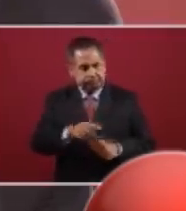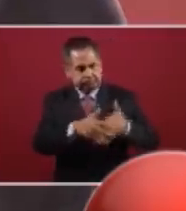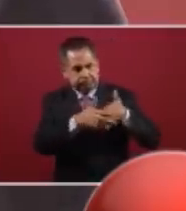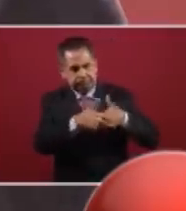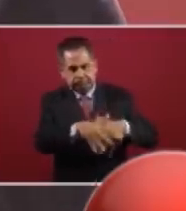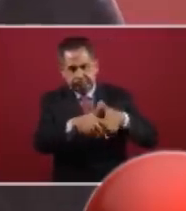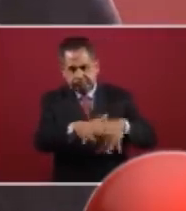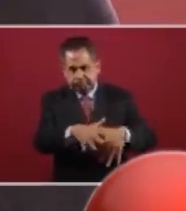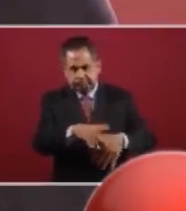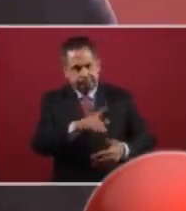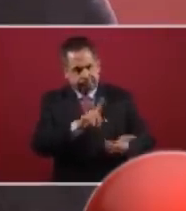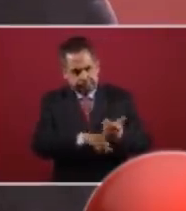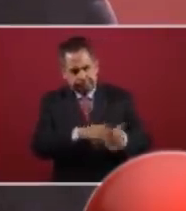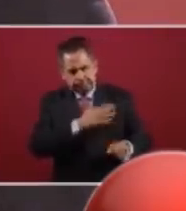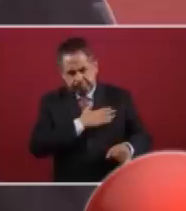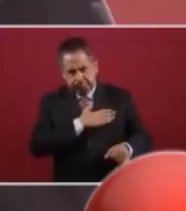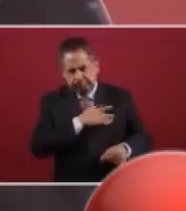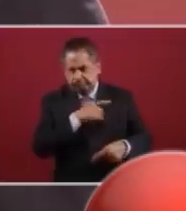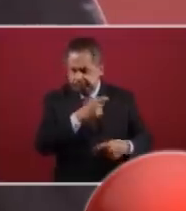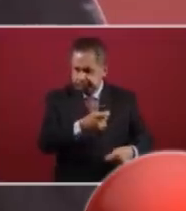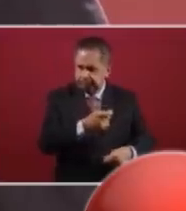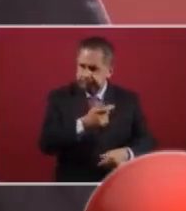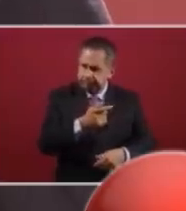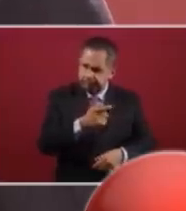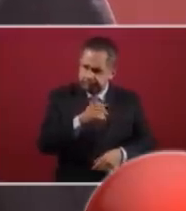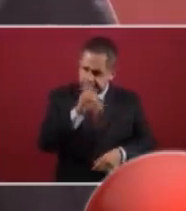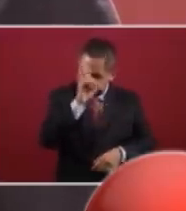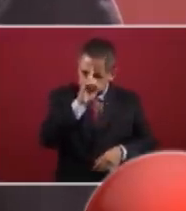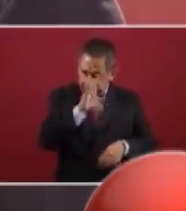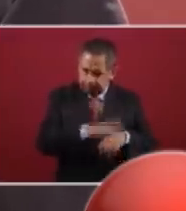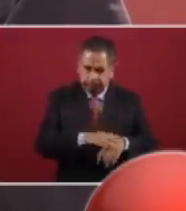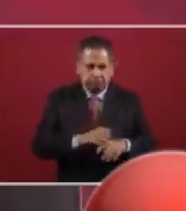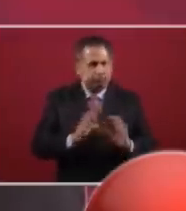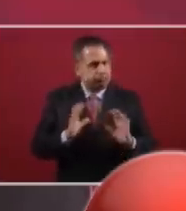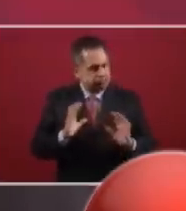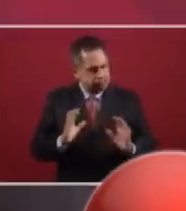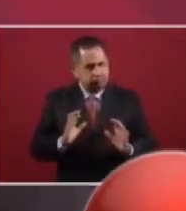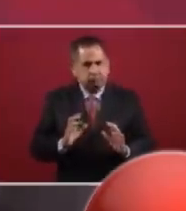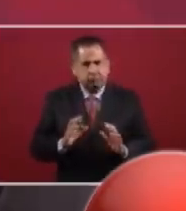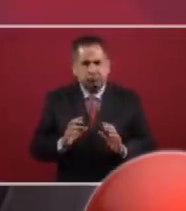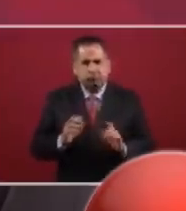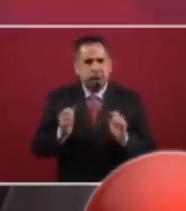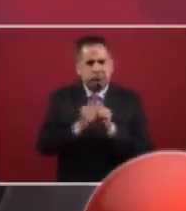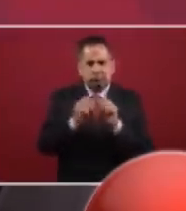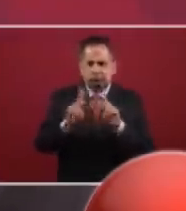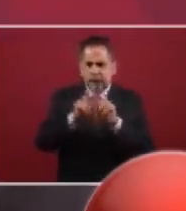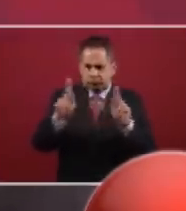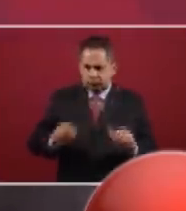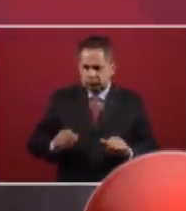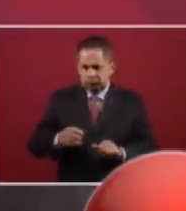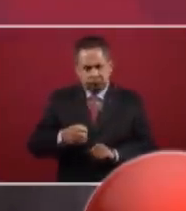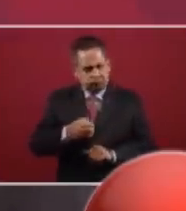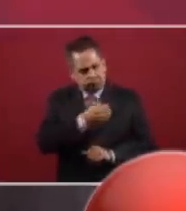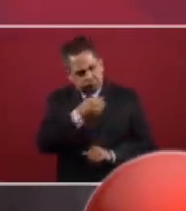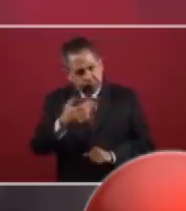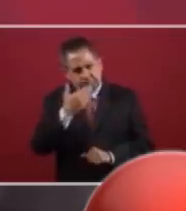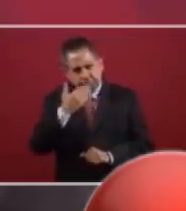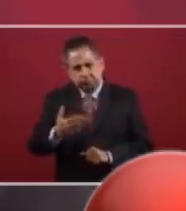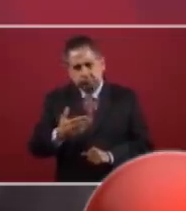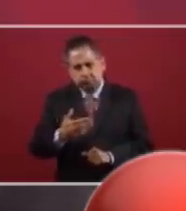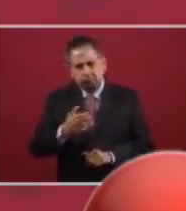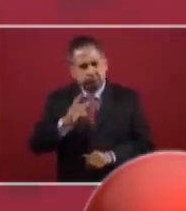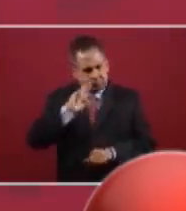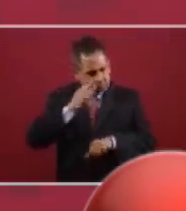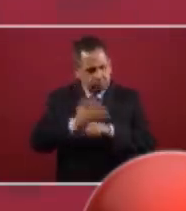manifestantes a que se actúe de manera pacífica y